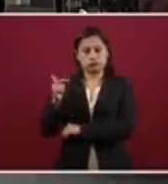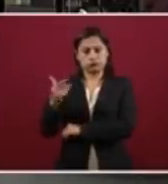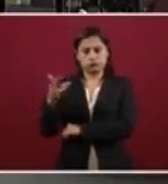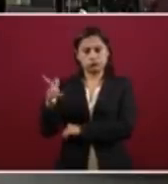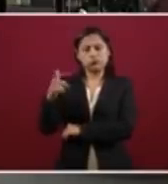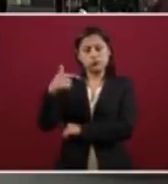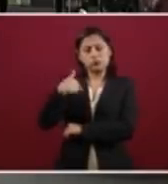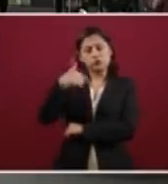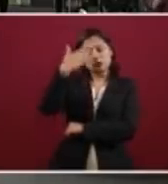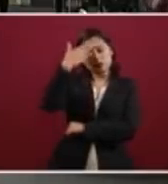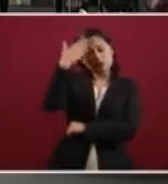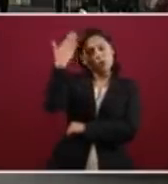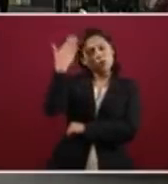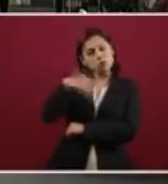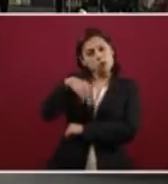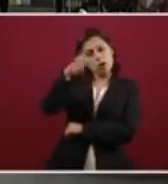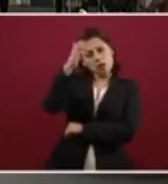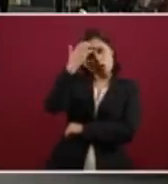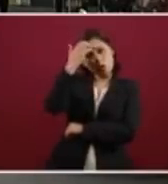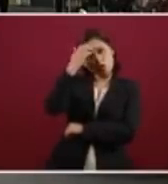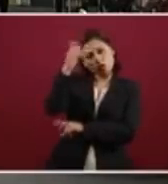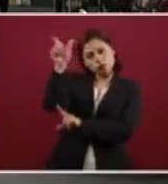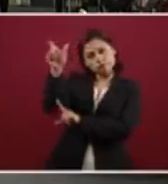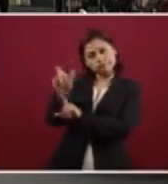un hombre íntegro,